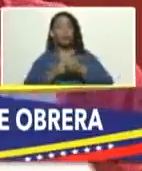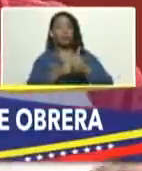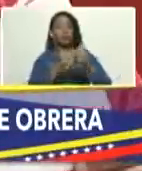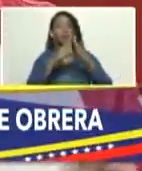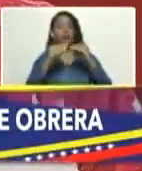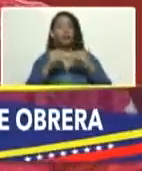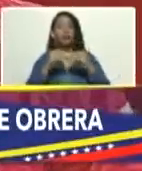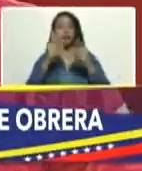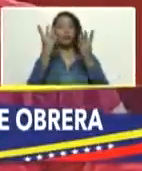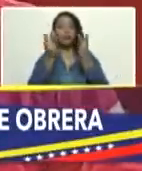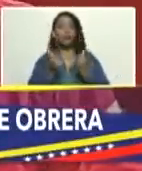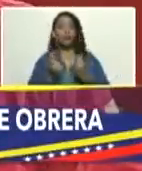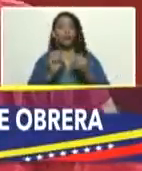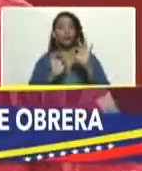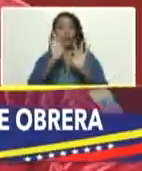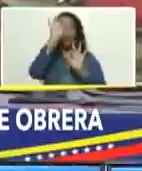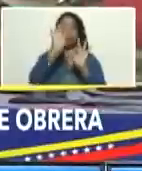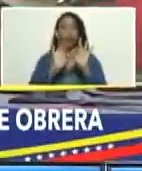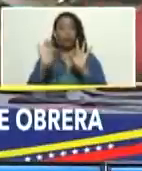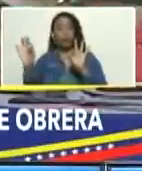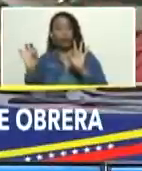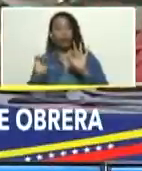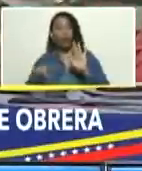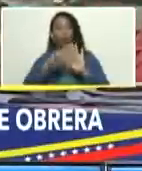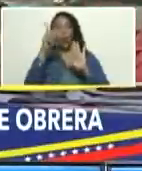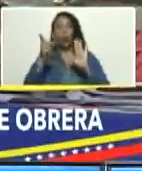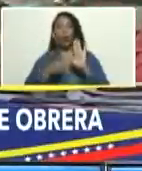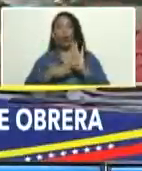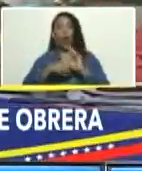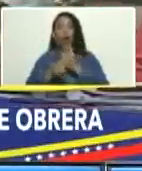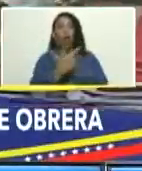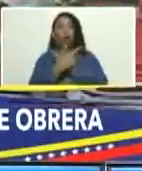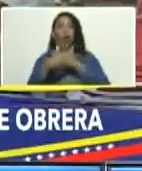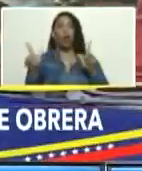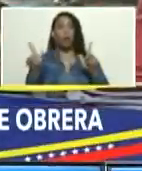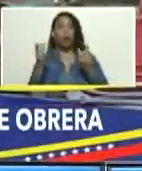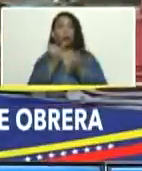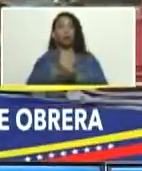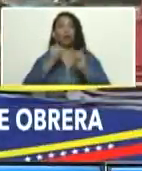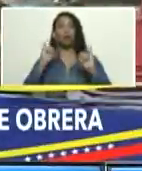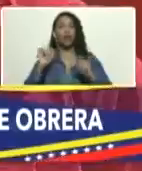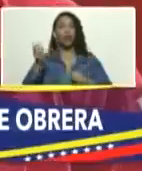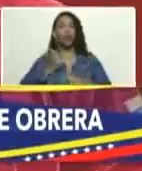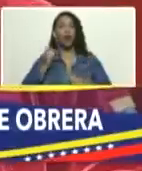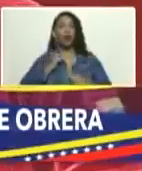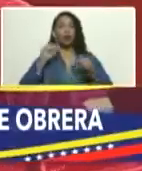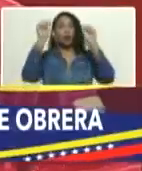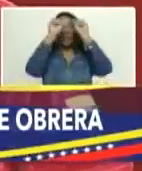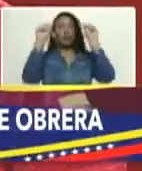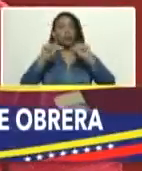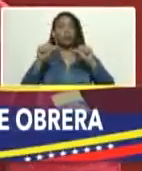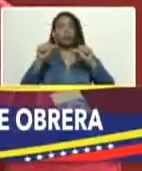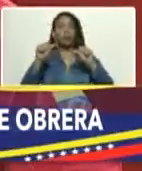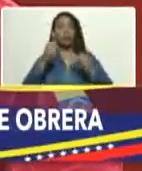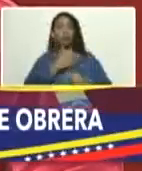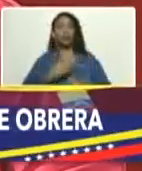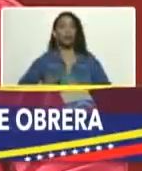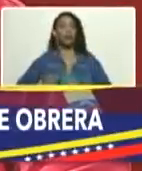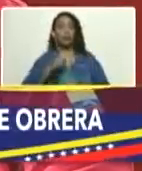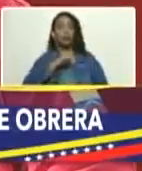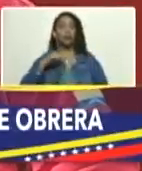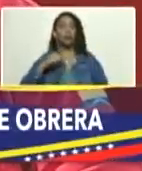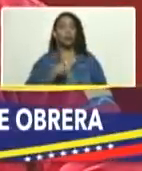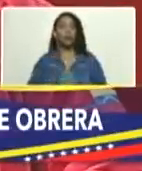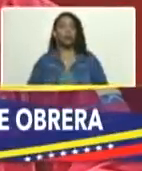los indicadores de medición, presidente, totalmente libre e independiente de cualquier sistema privado, presidente.